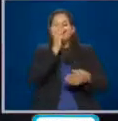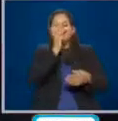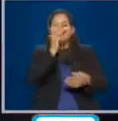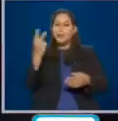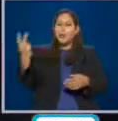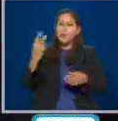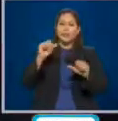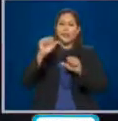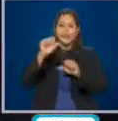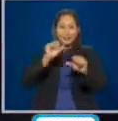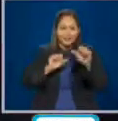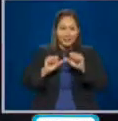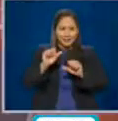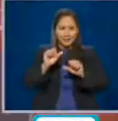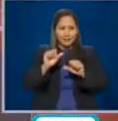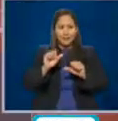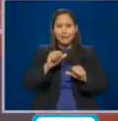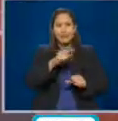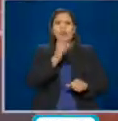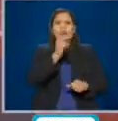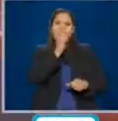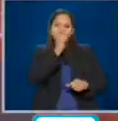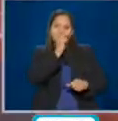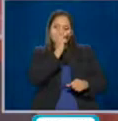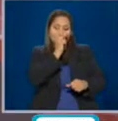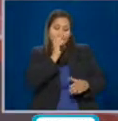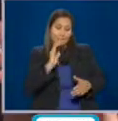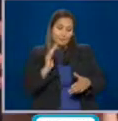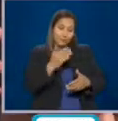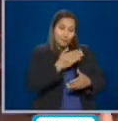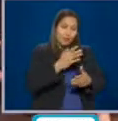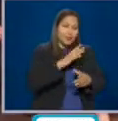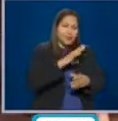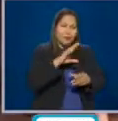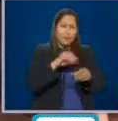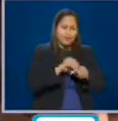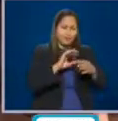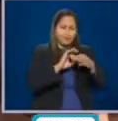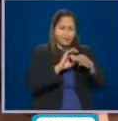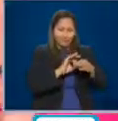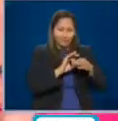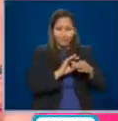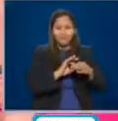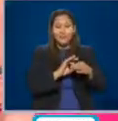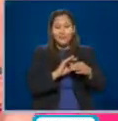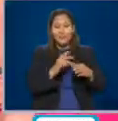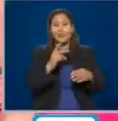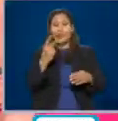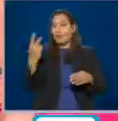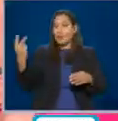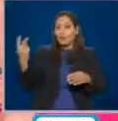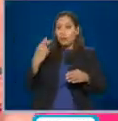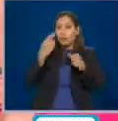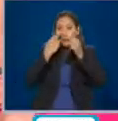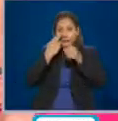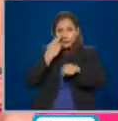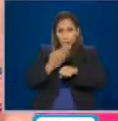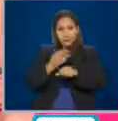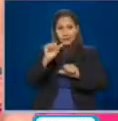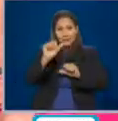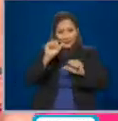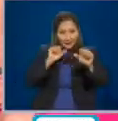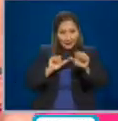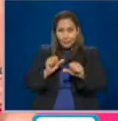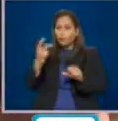en el asumido tienen los vínculos profundísimos. Sí, sí, ¿no? sí. Todo. Y en esta parte donde se comparte las responsabilidades es cuando los